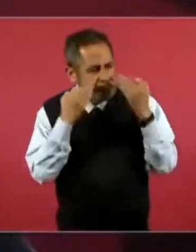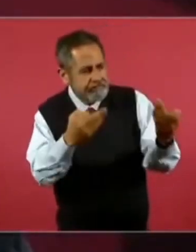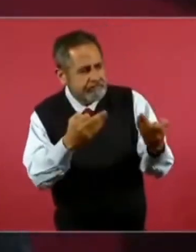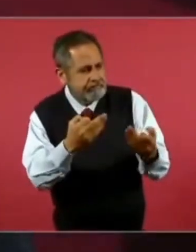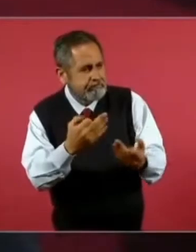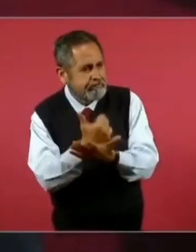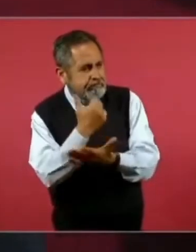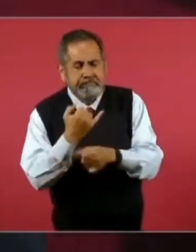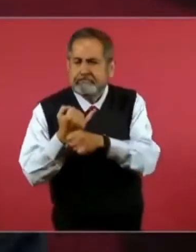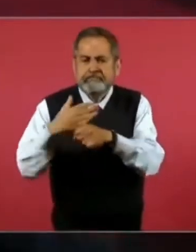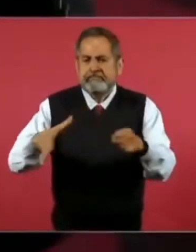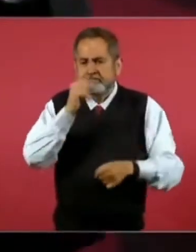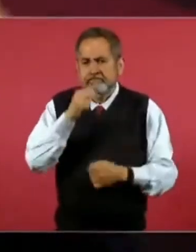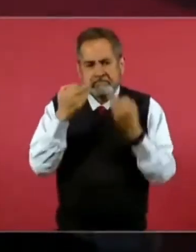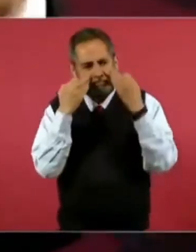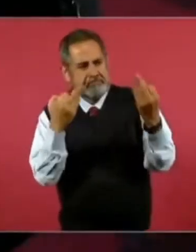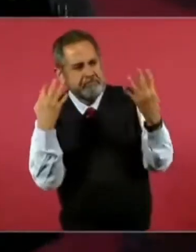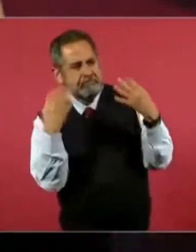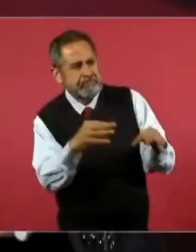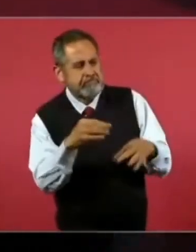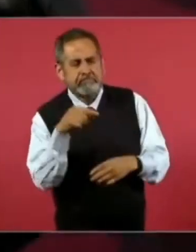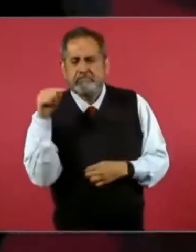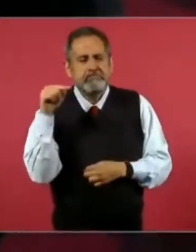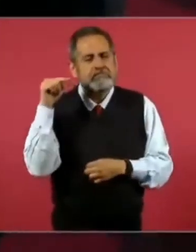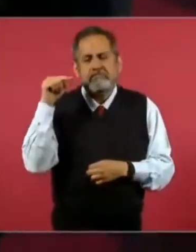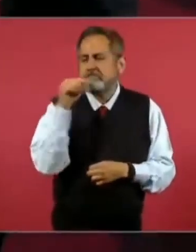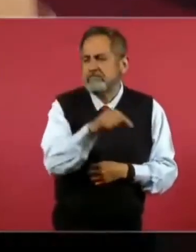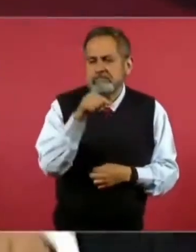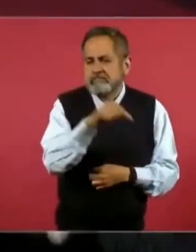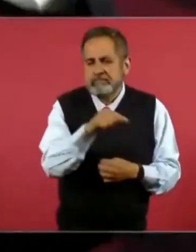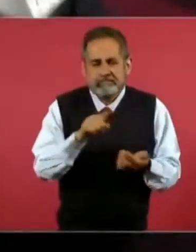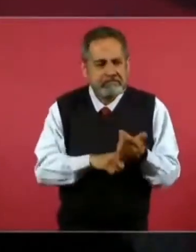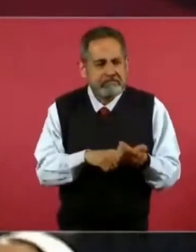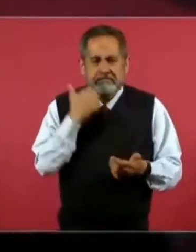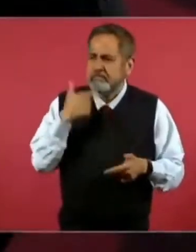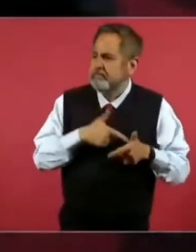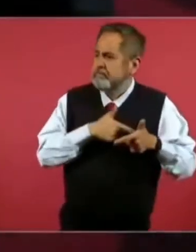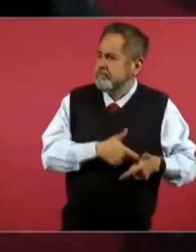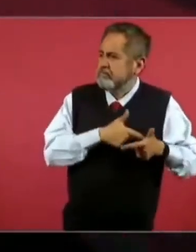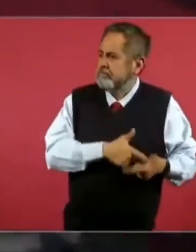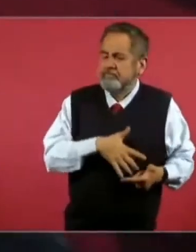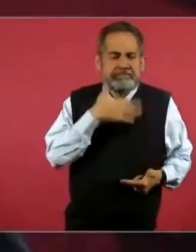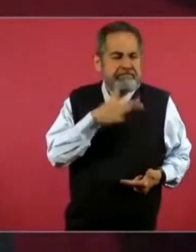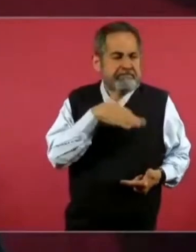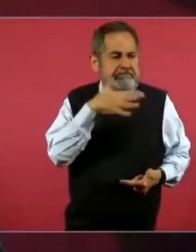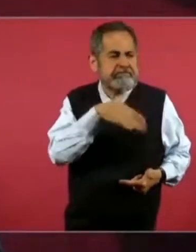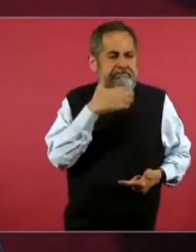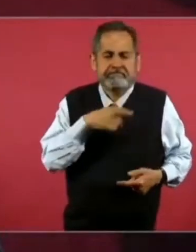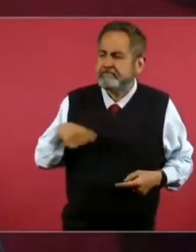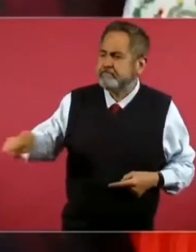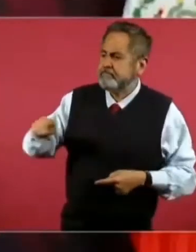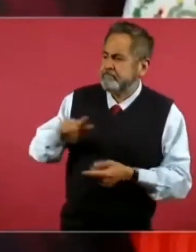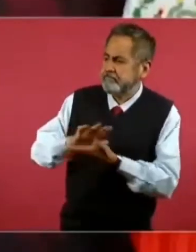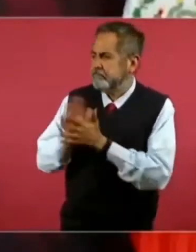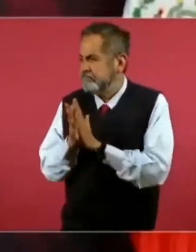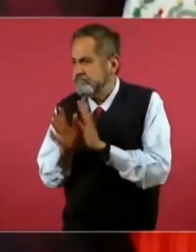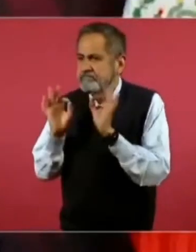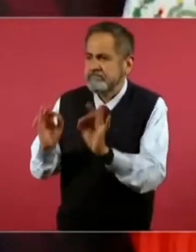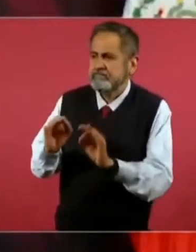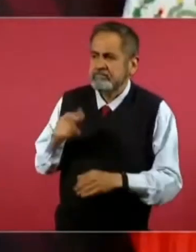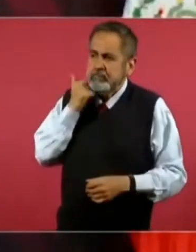manifiesto que lo que quieren es que continúe en México la corrupción y